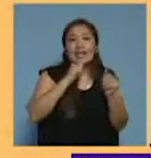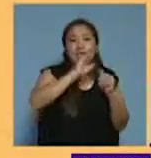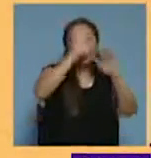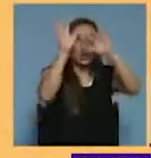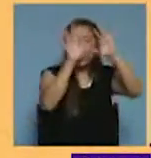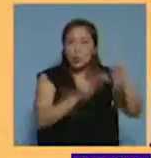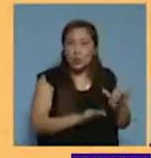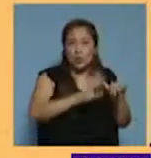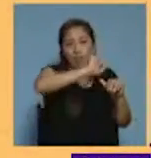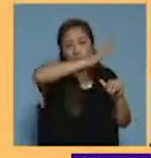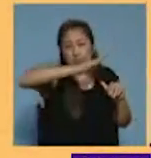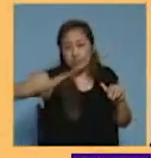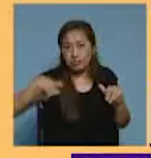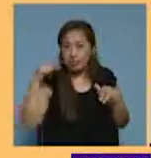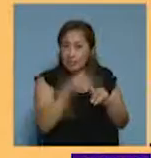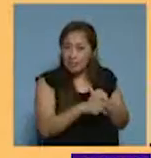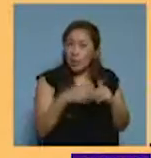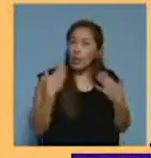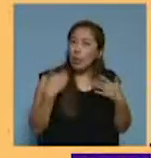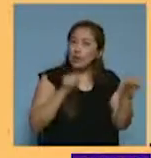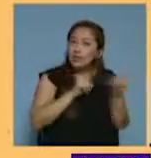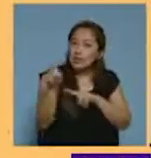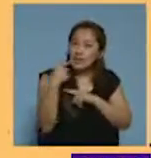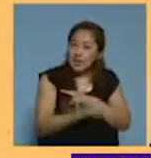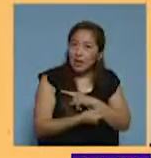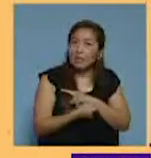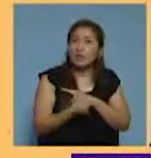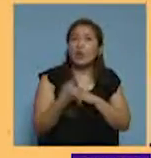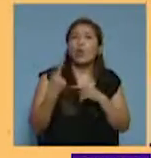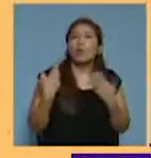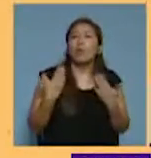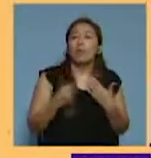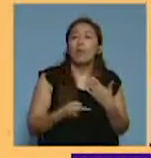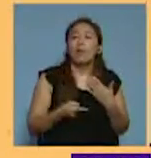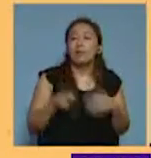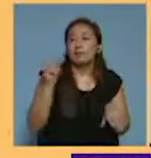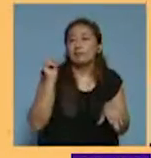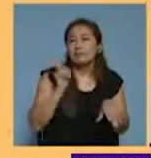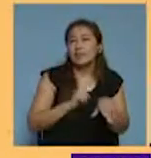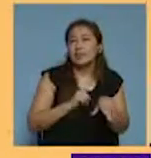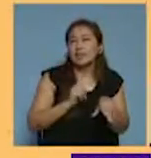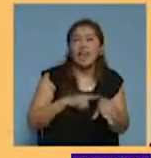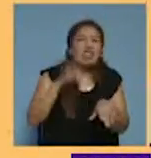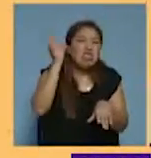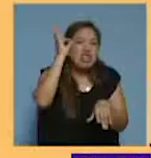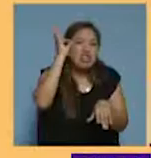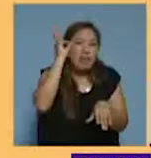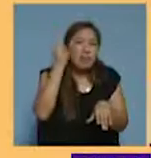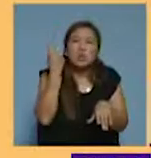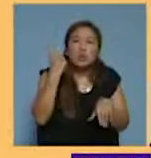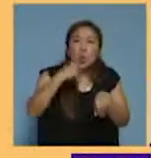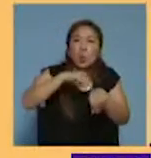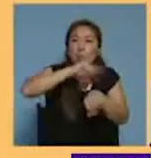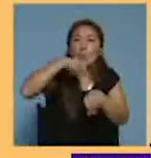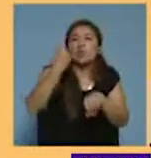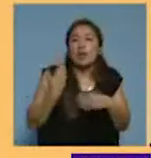la lluvia y acercarse a los lugares ocasionando daño son estamos hablando de 30 minutos una hora